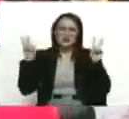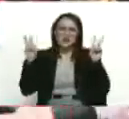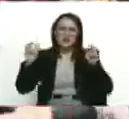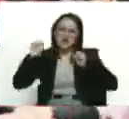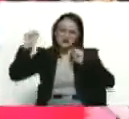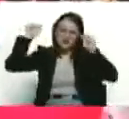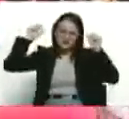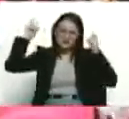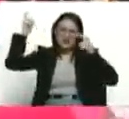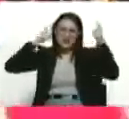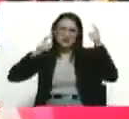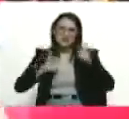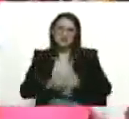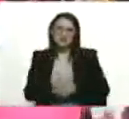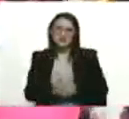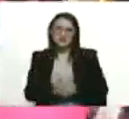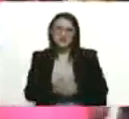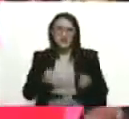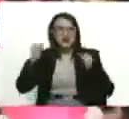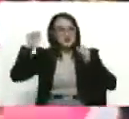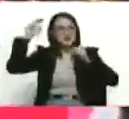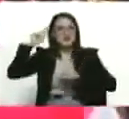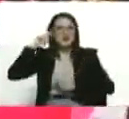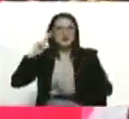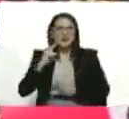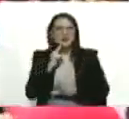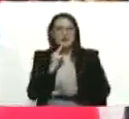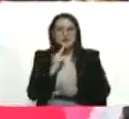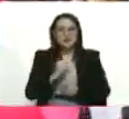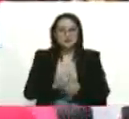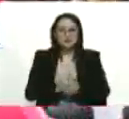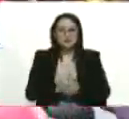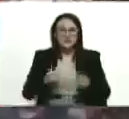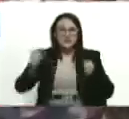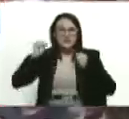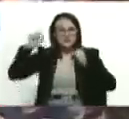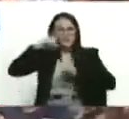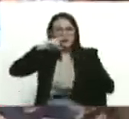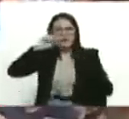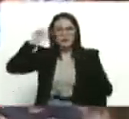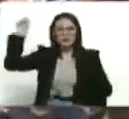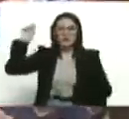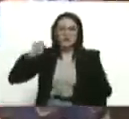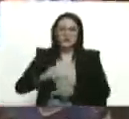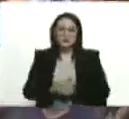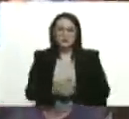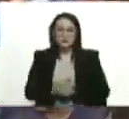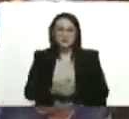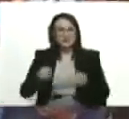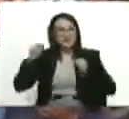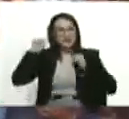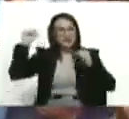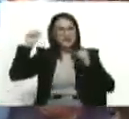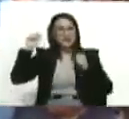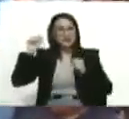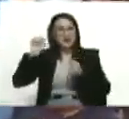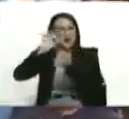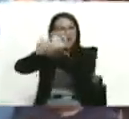viva Chávez! ¡Que viva Bolívar! ¡Que viva Maduro! ¡Que viva